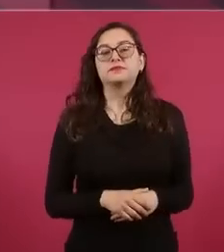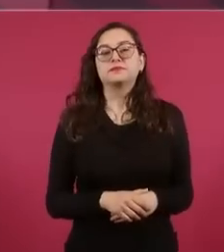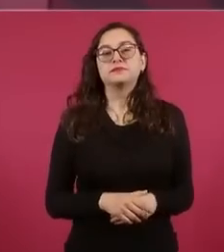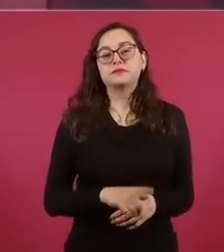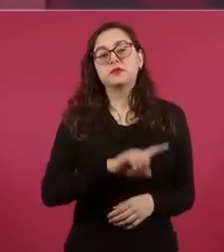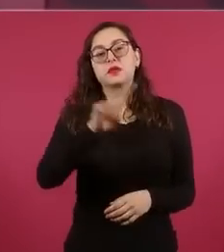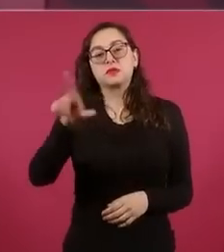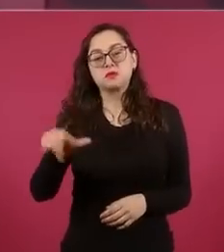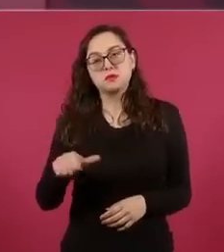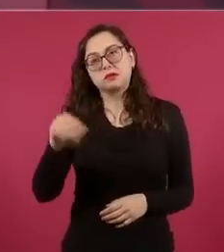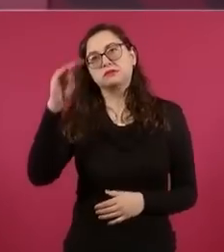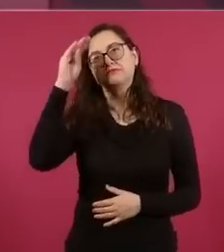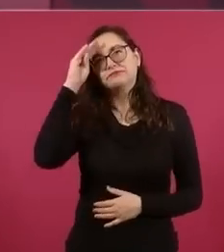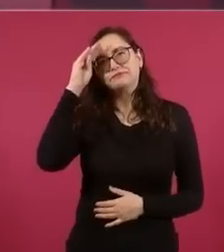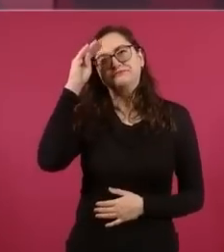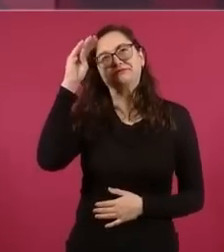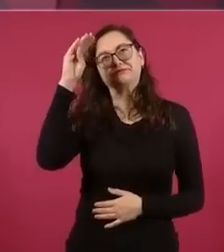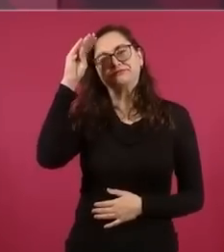crearon